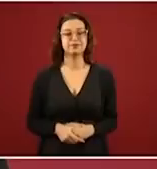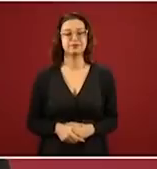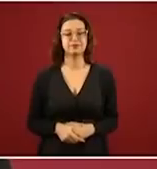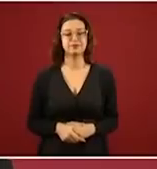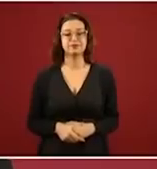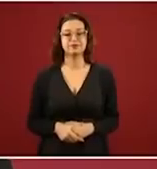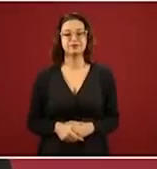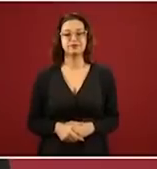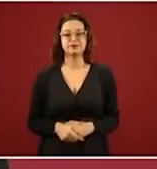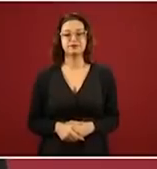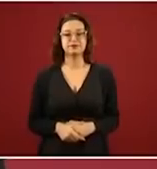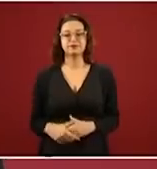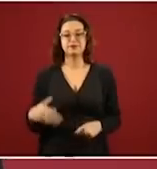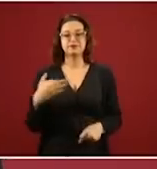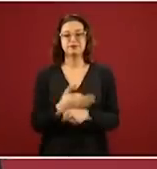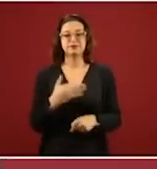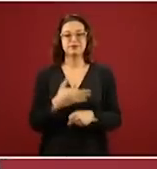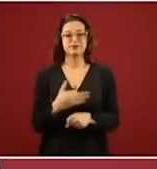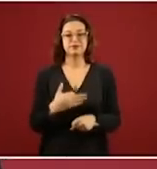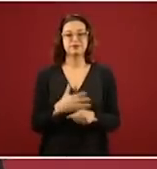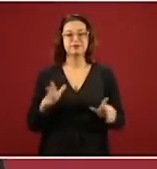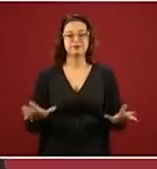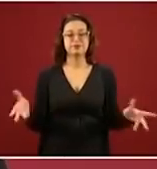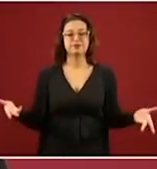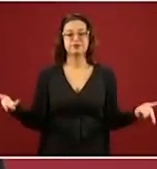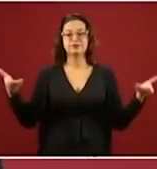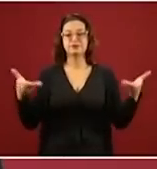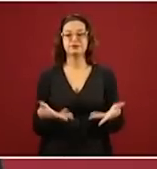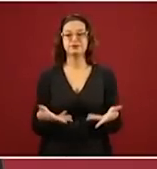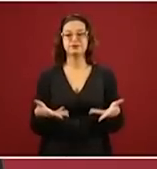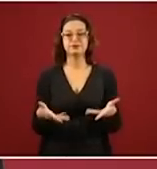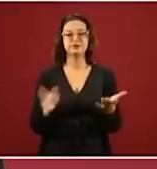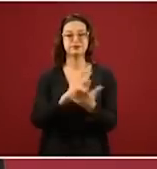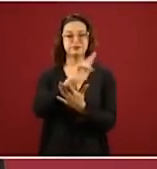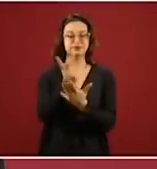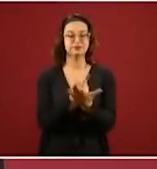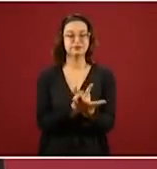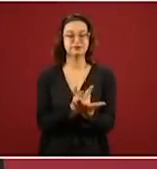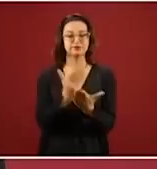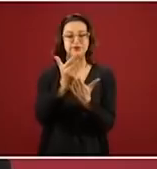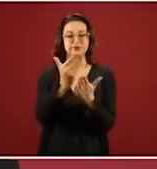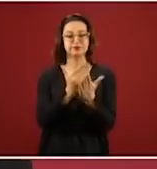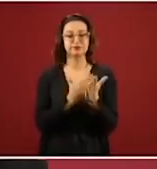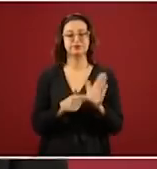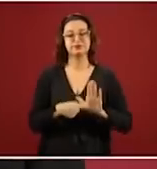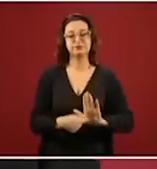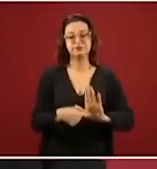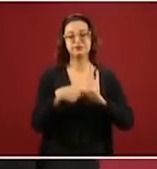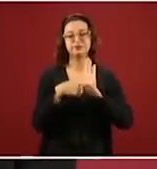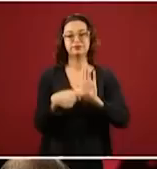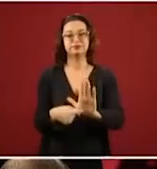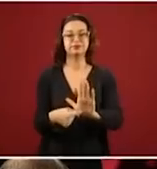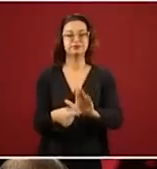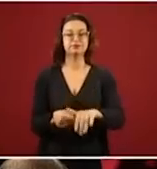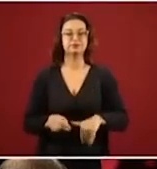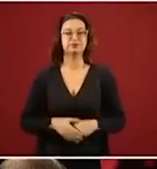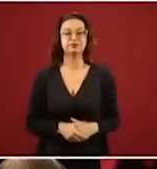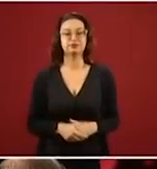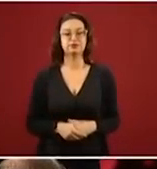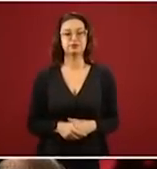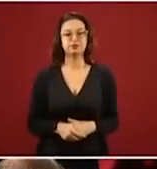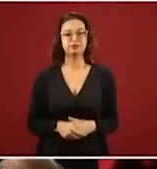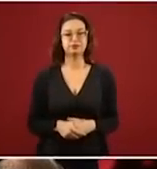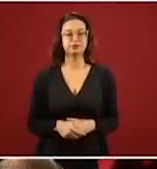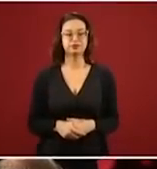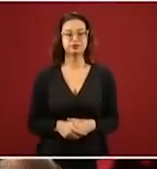nos van a presentar ese programa y también